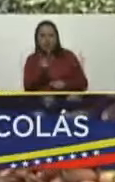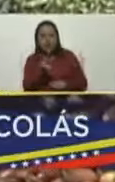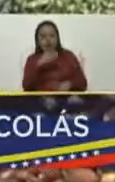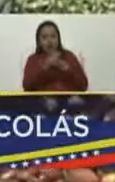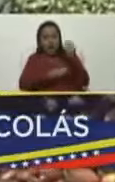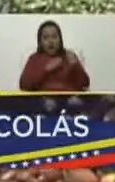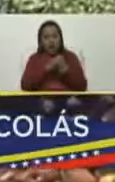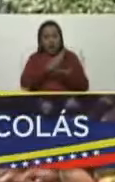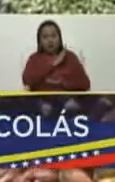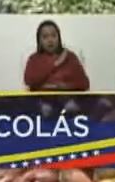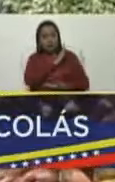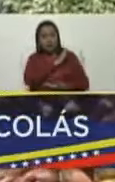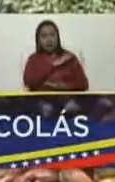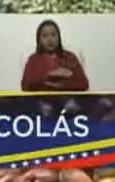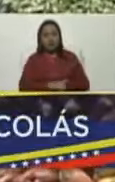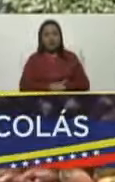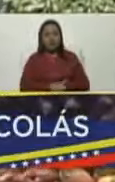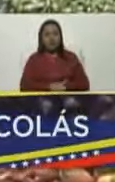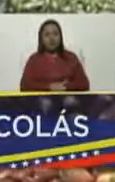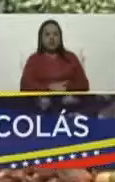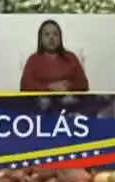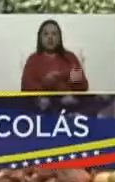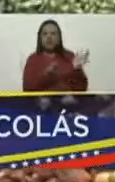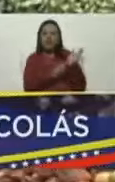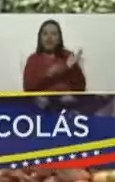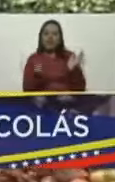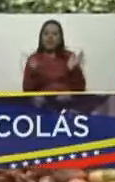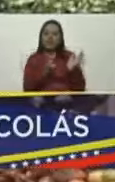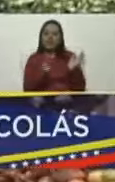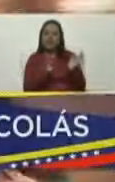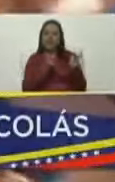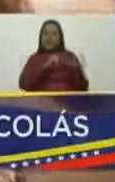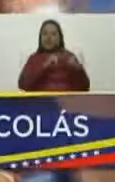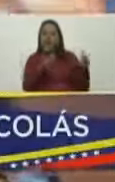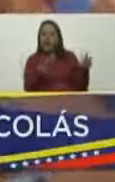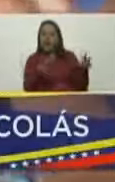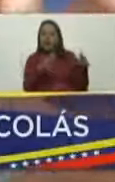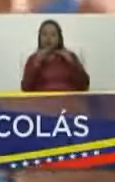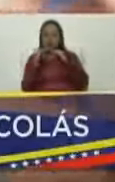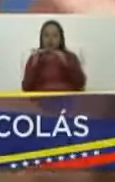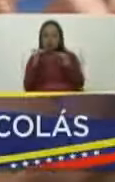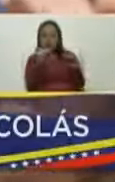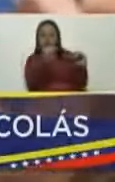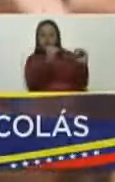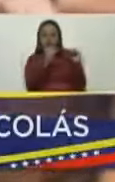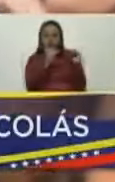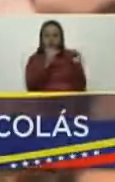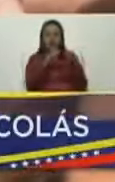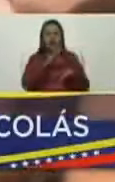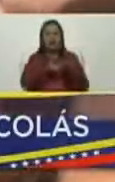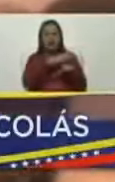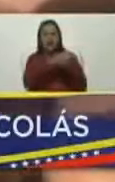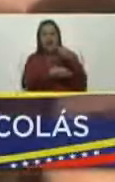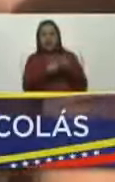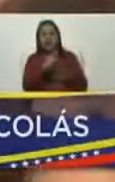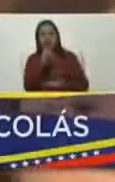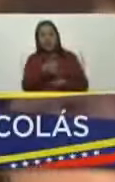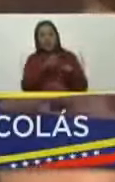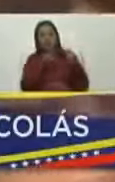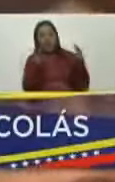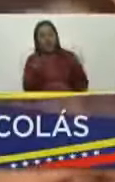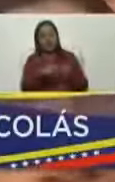produce. Esta es la Venezuela de la paz, de la estabilidad, porque para producir hay que tener paz,